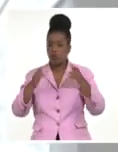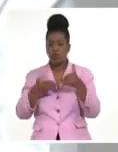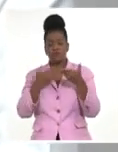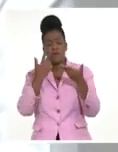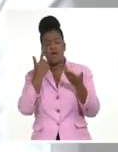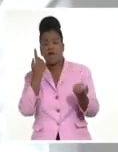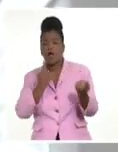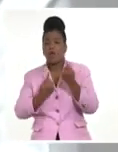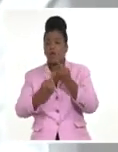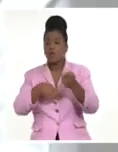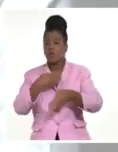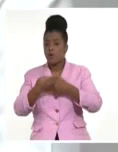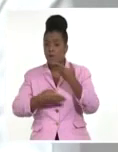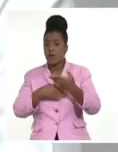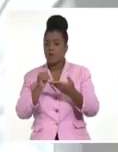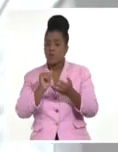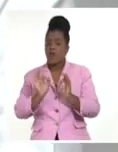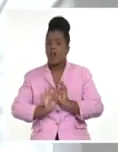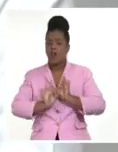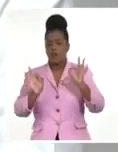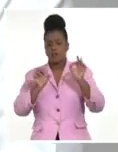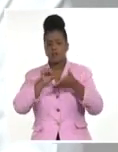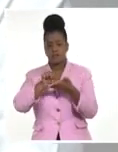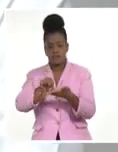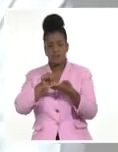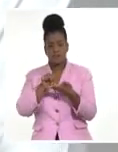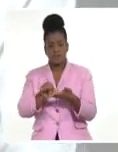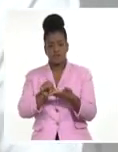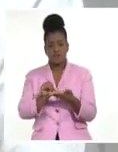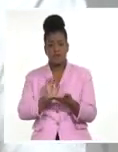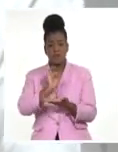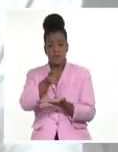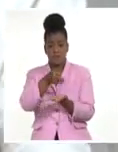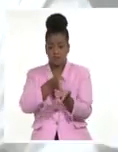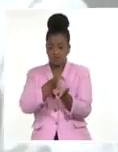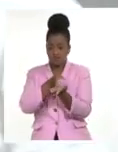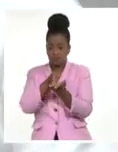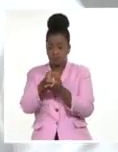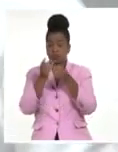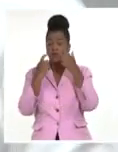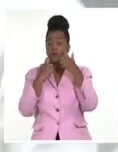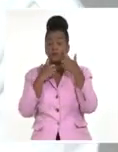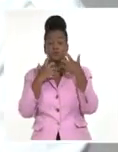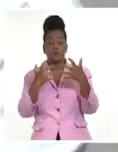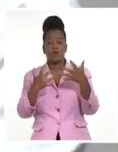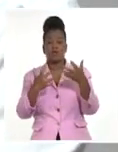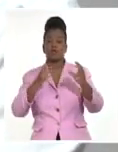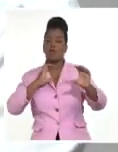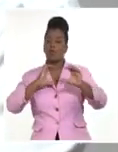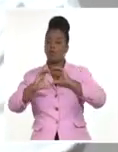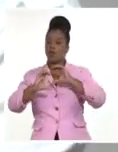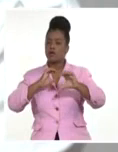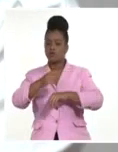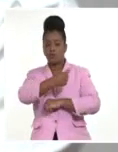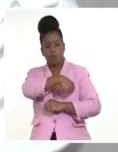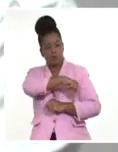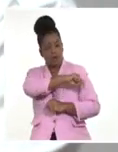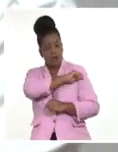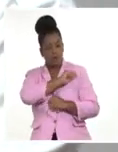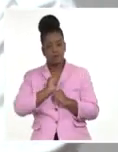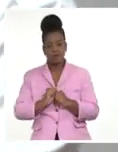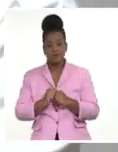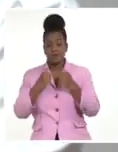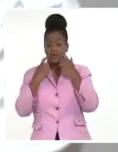una mayor calidad de los servicios. En ese camino es primordial la comunicación con nuestro pueblo.